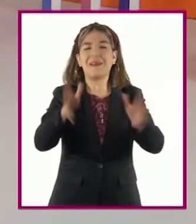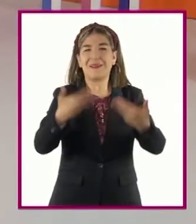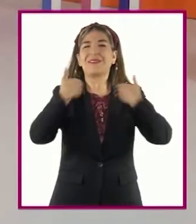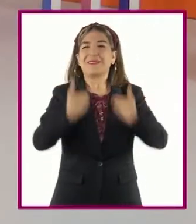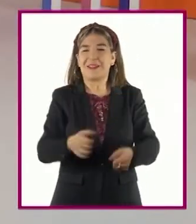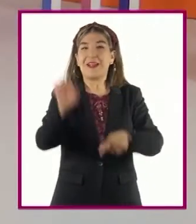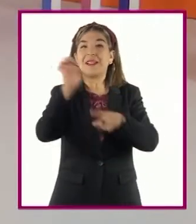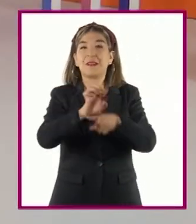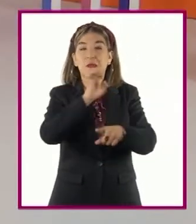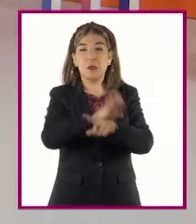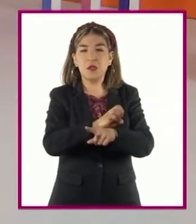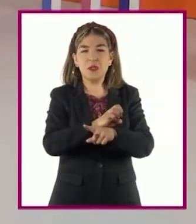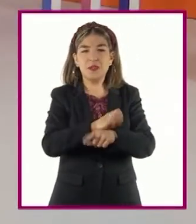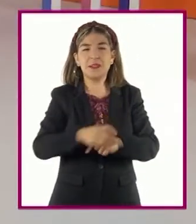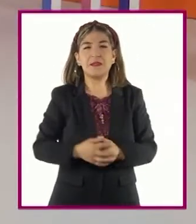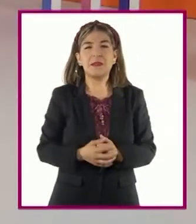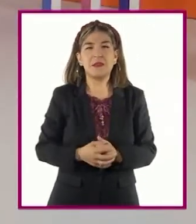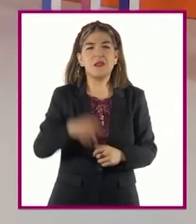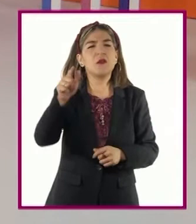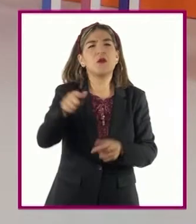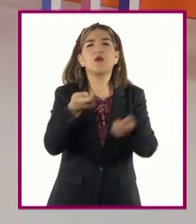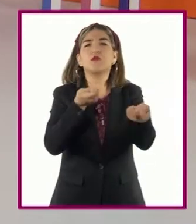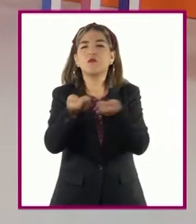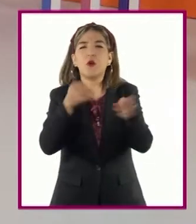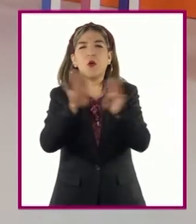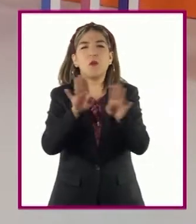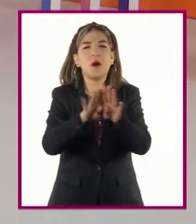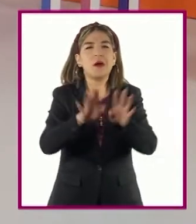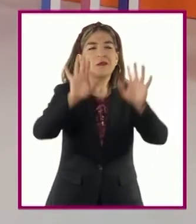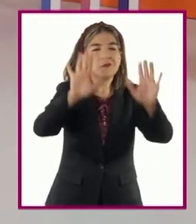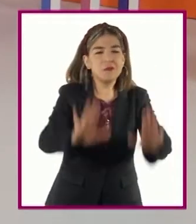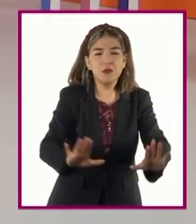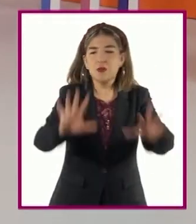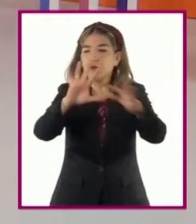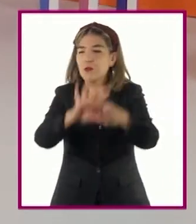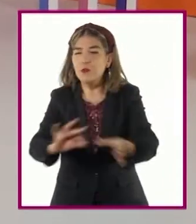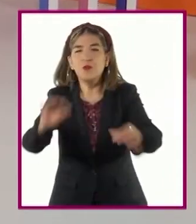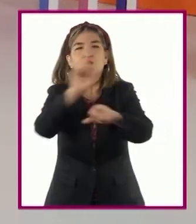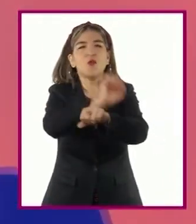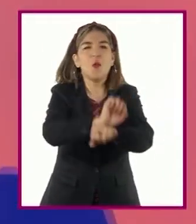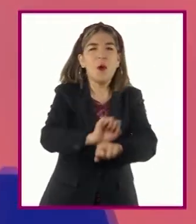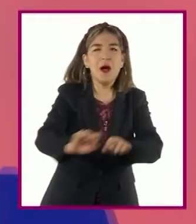Entonces, un moderador suaviza, dirige,